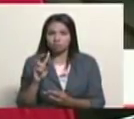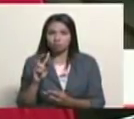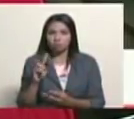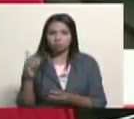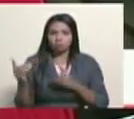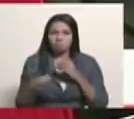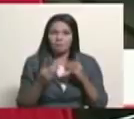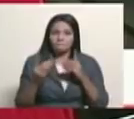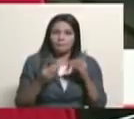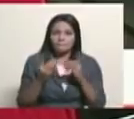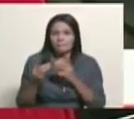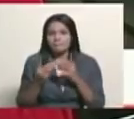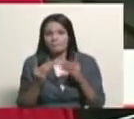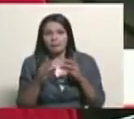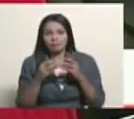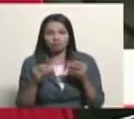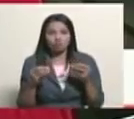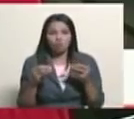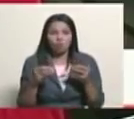debatido